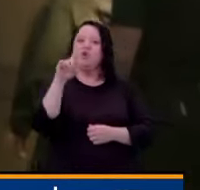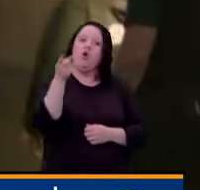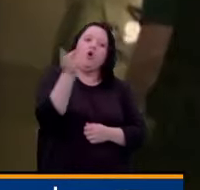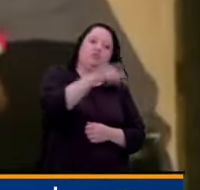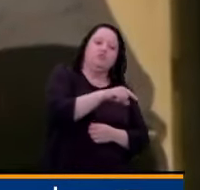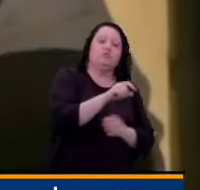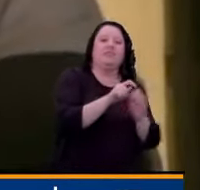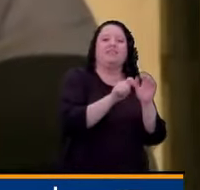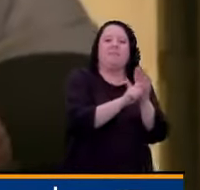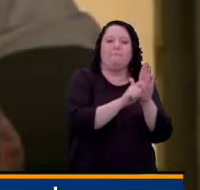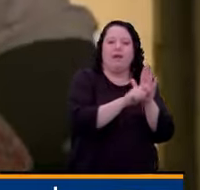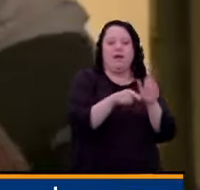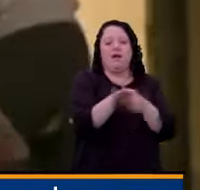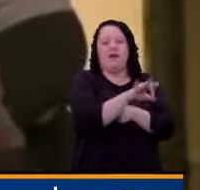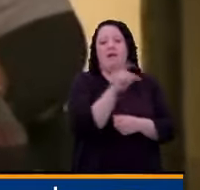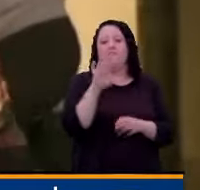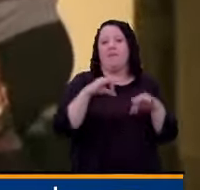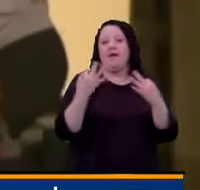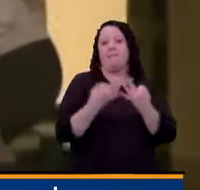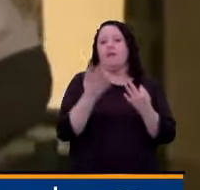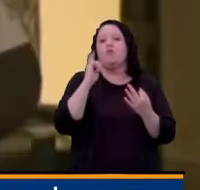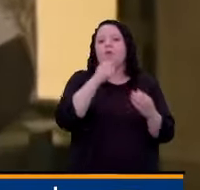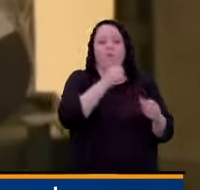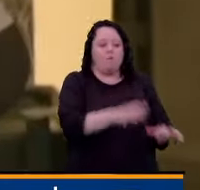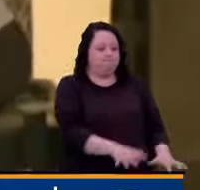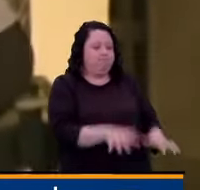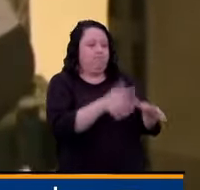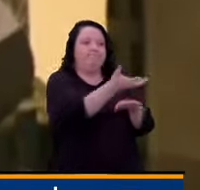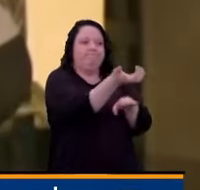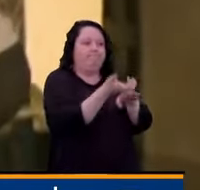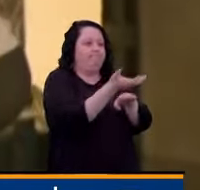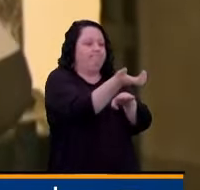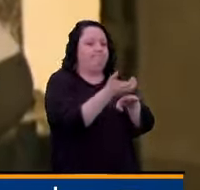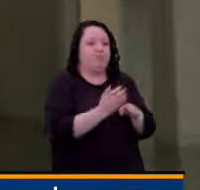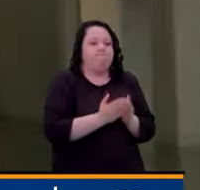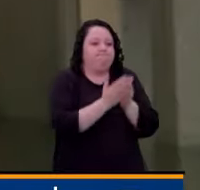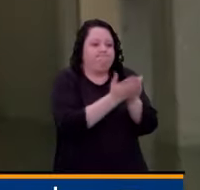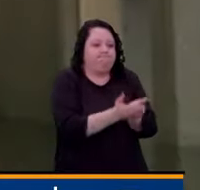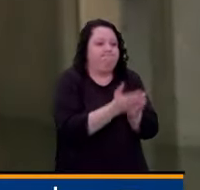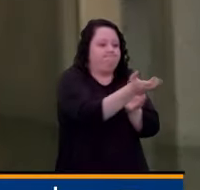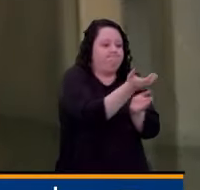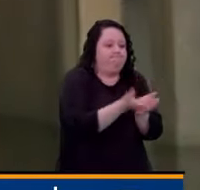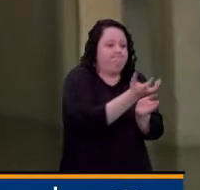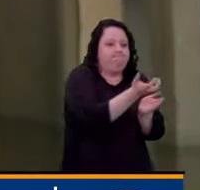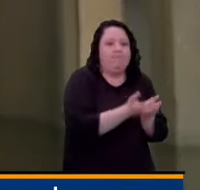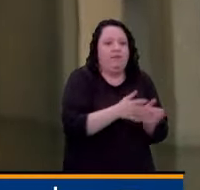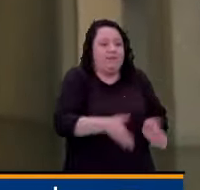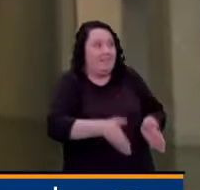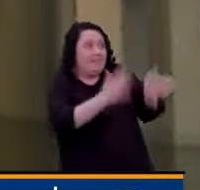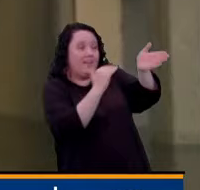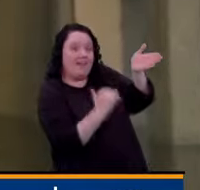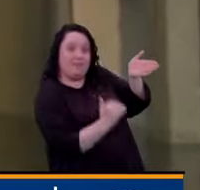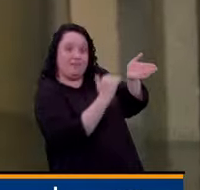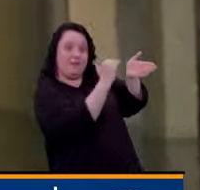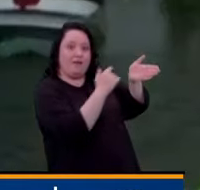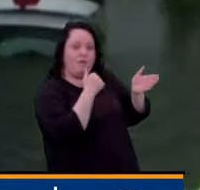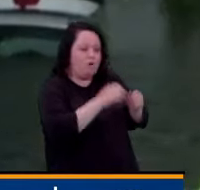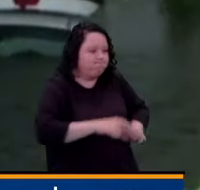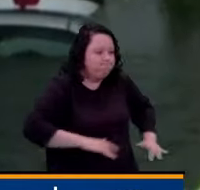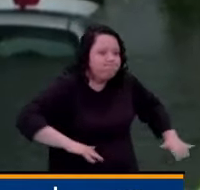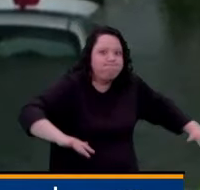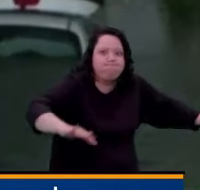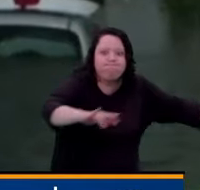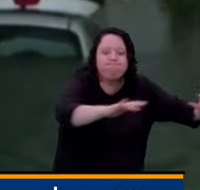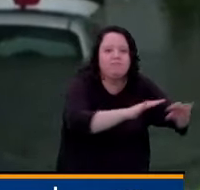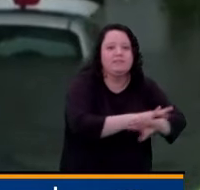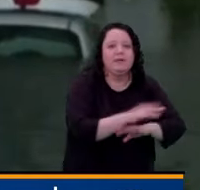Tampa, esta familia fue rescatada por las inundaciones. Salieron en botes. Este complejo de apartamentos quedó rodeado de agua. También